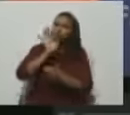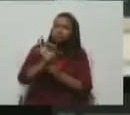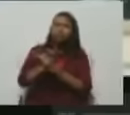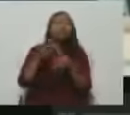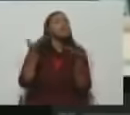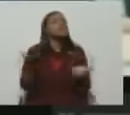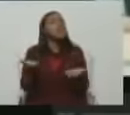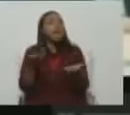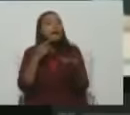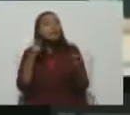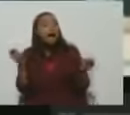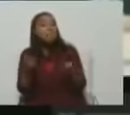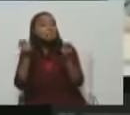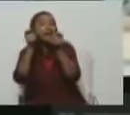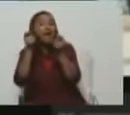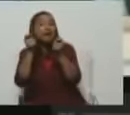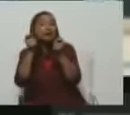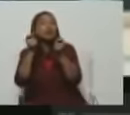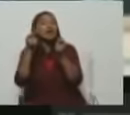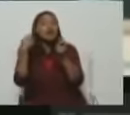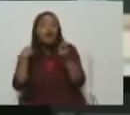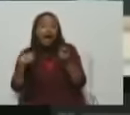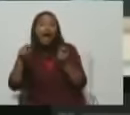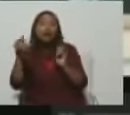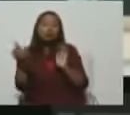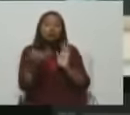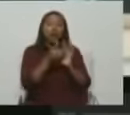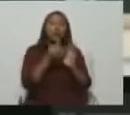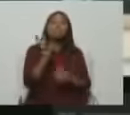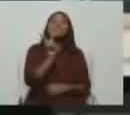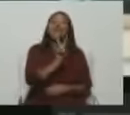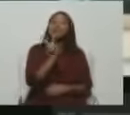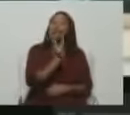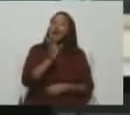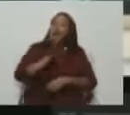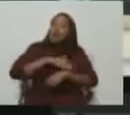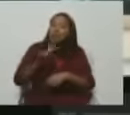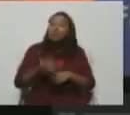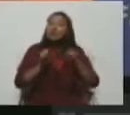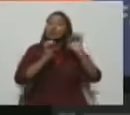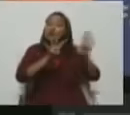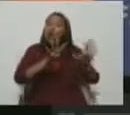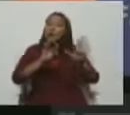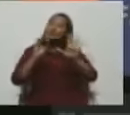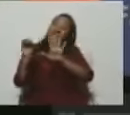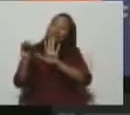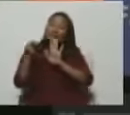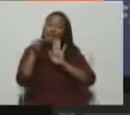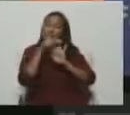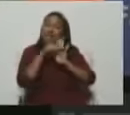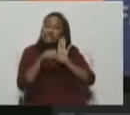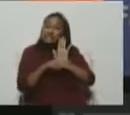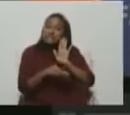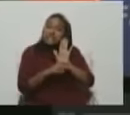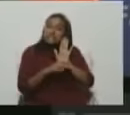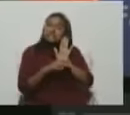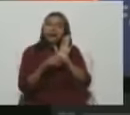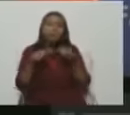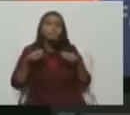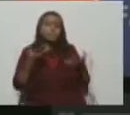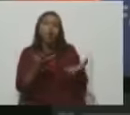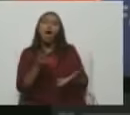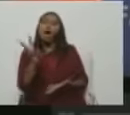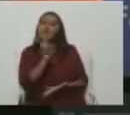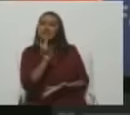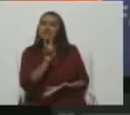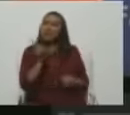Venezuela, aún con más de 900 medidas coercitivas unilaterales encima, castigándonos todos